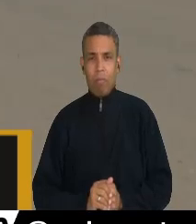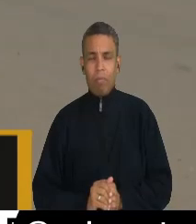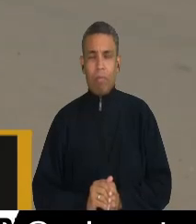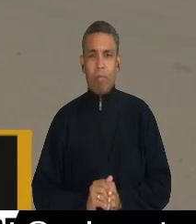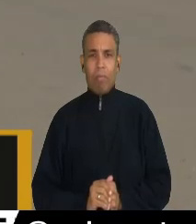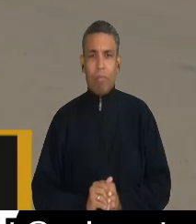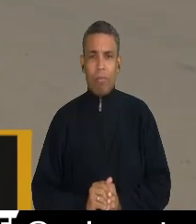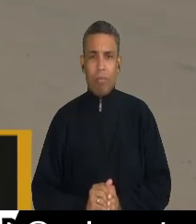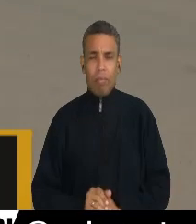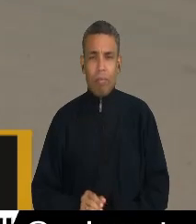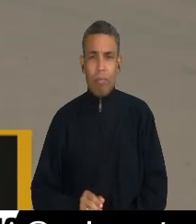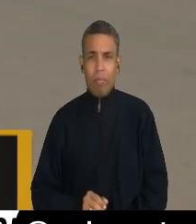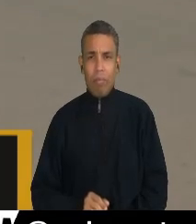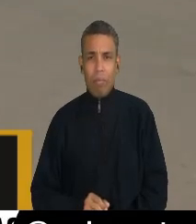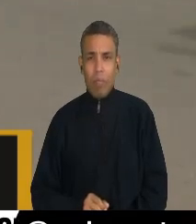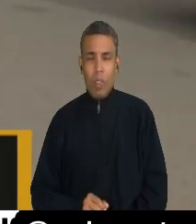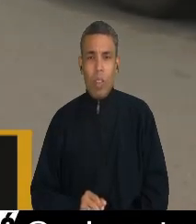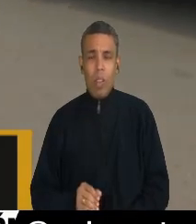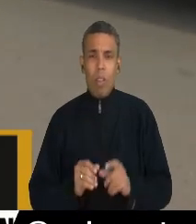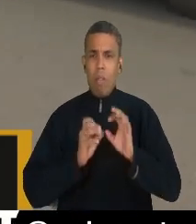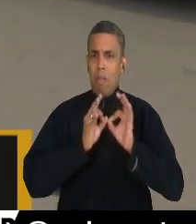del occiso, pues se pudo